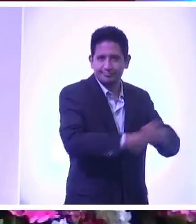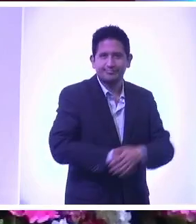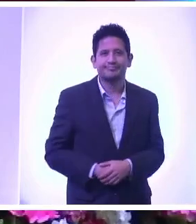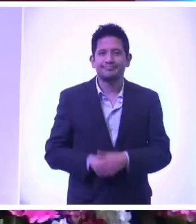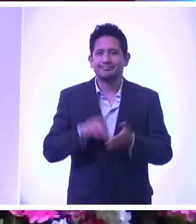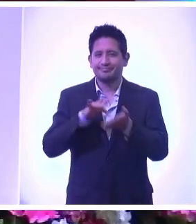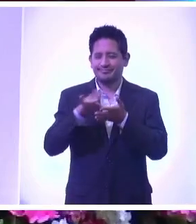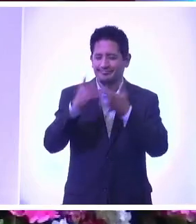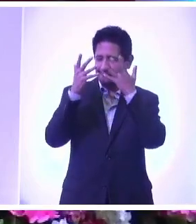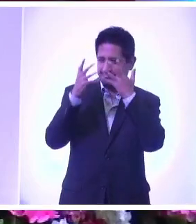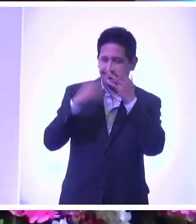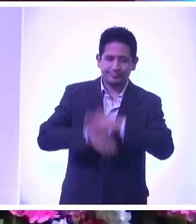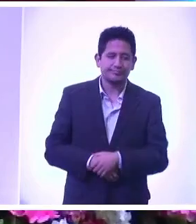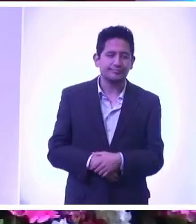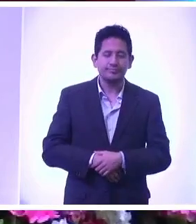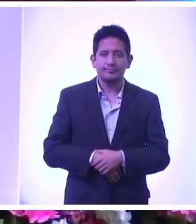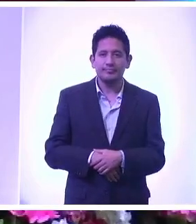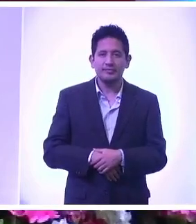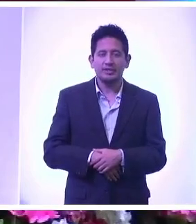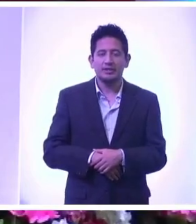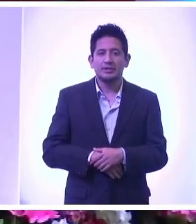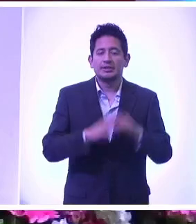reconocimientos participación